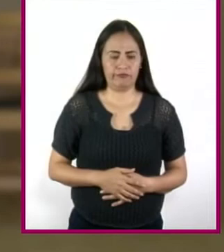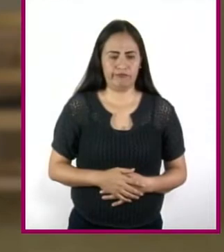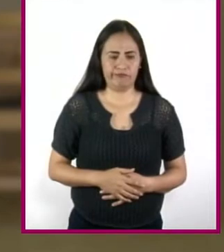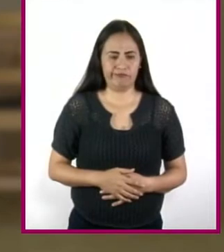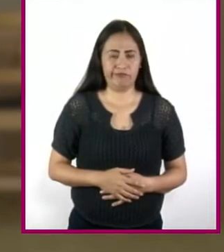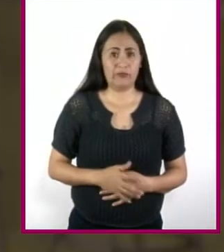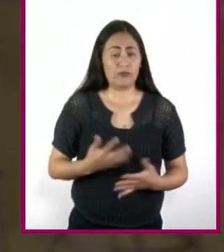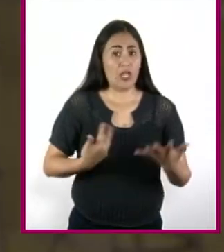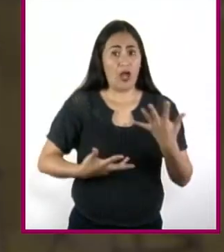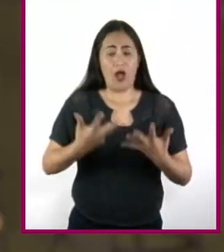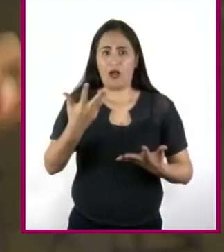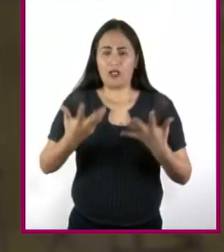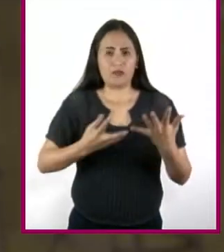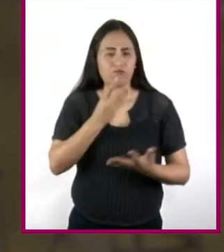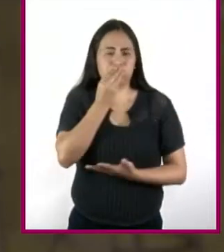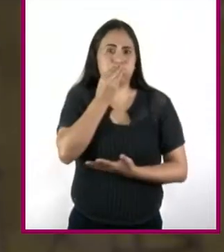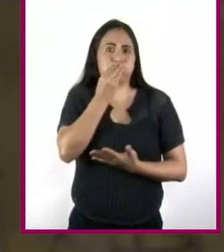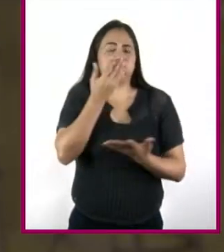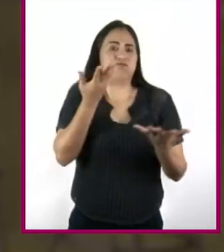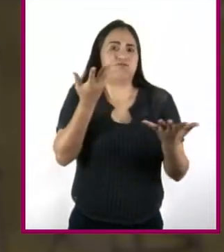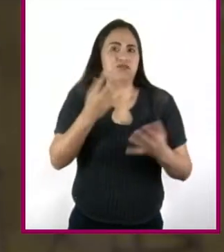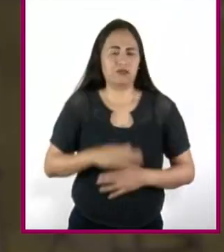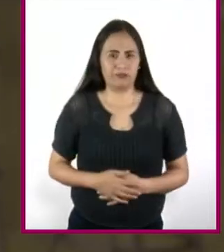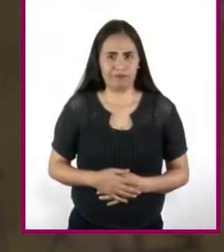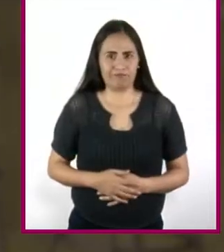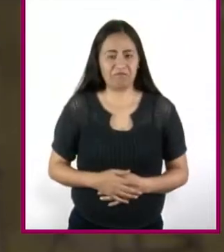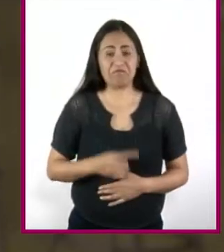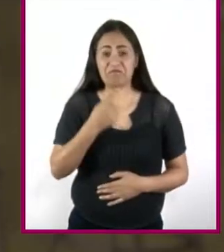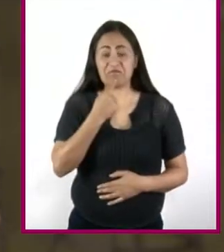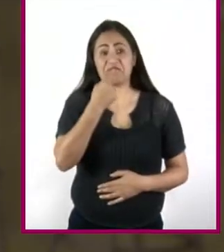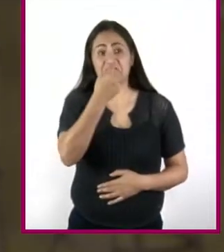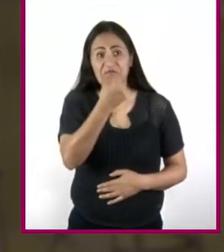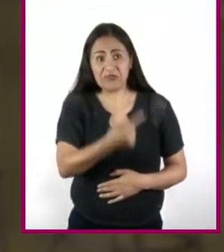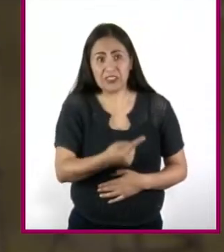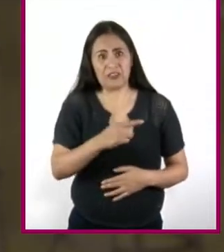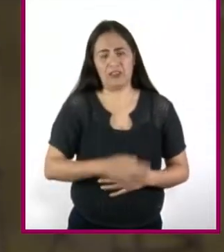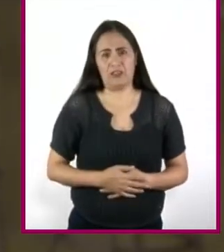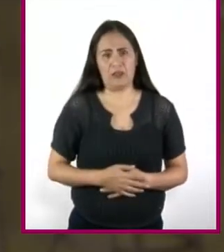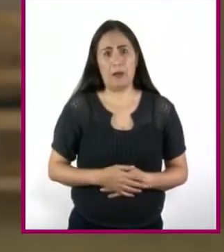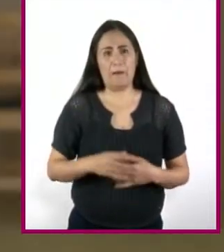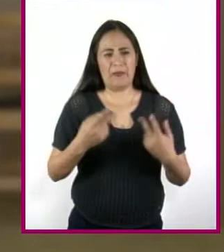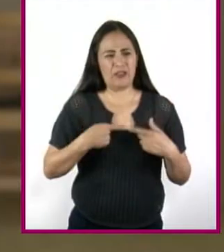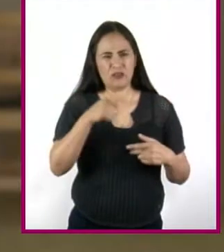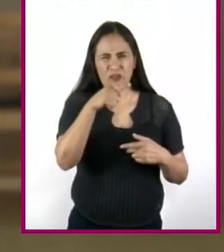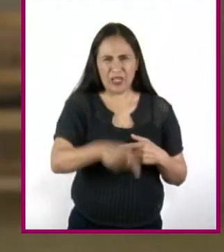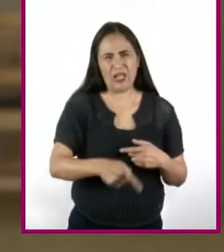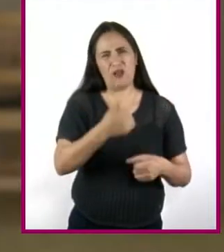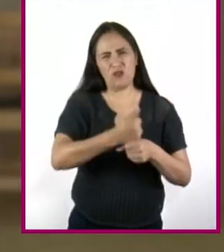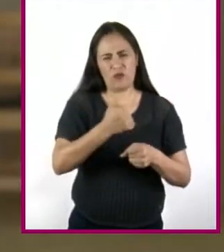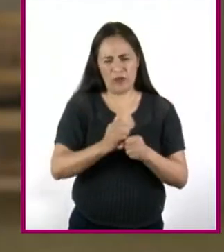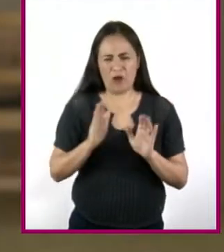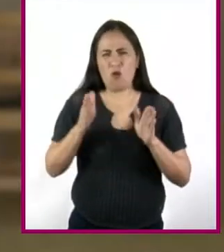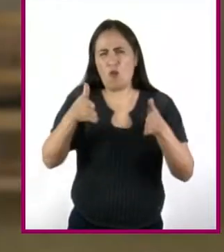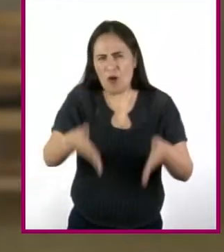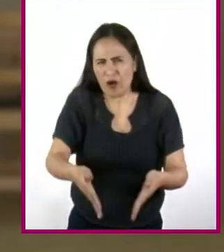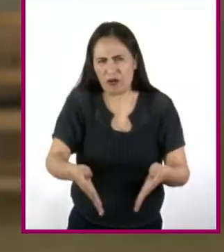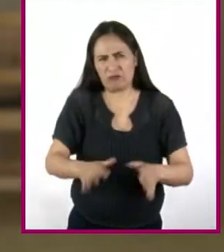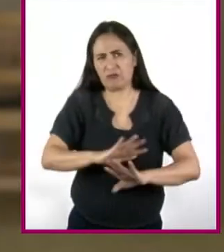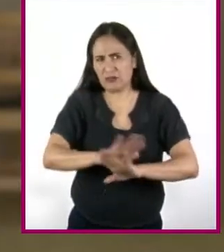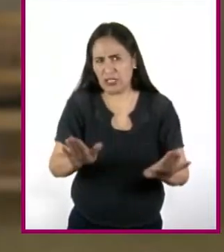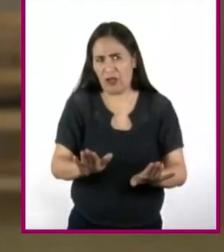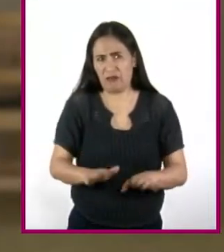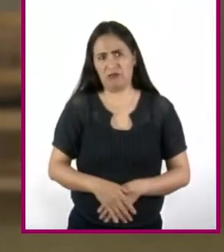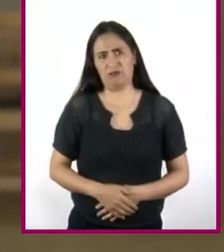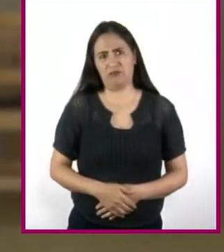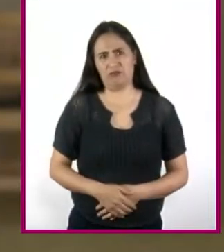Estoy sin palabras. Ahora sí que como dicen, ni siquiera dejan que se enfríe mi abuelito. Ay, Emi, qué humor el